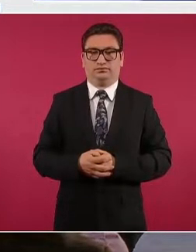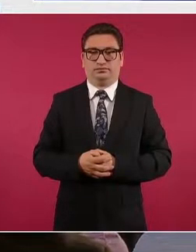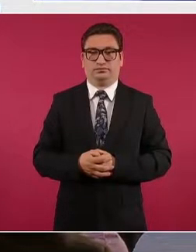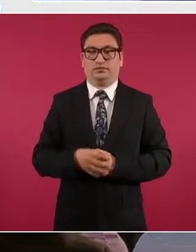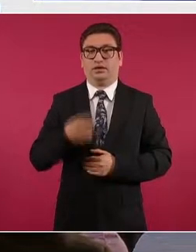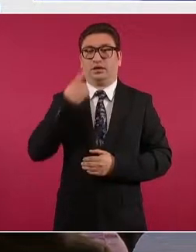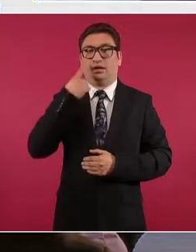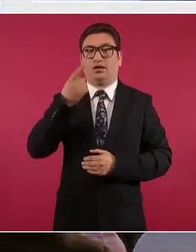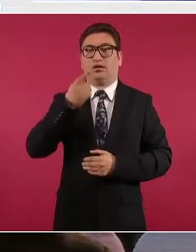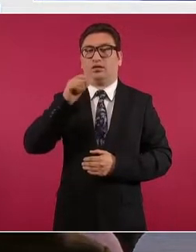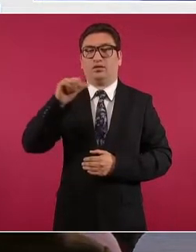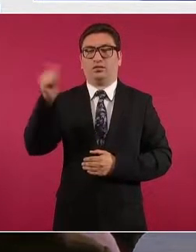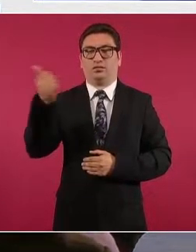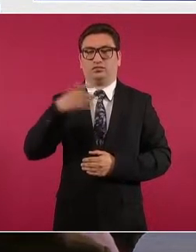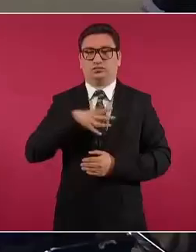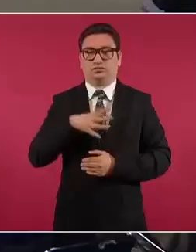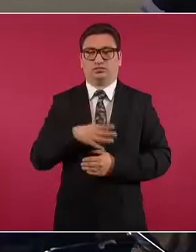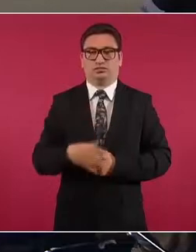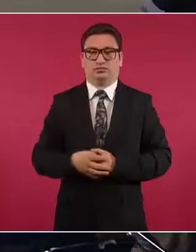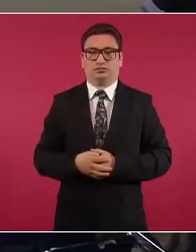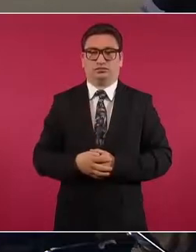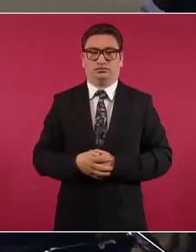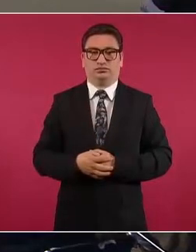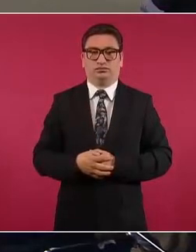A ver, otros.